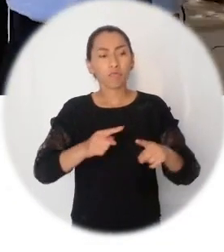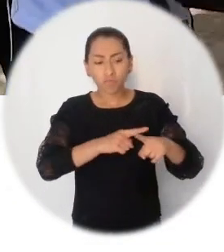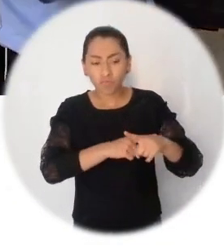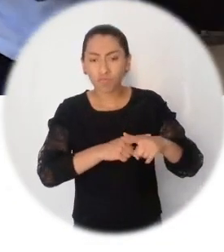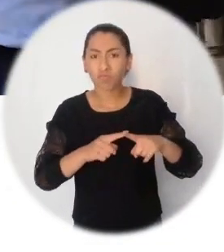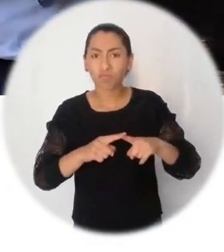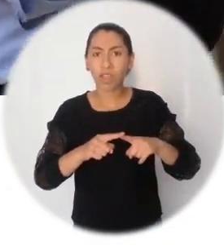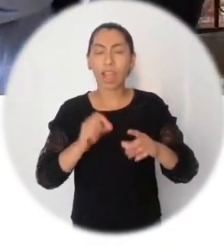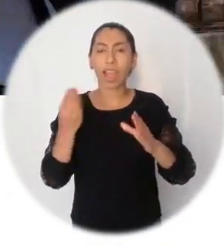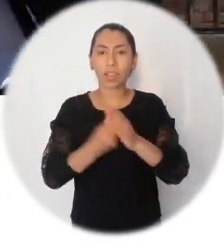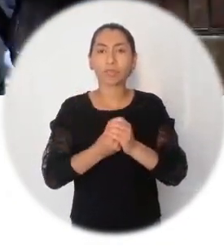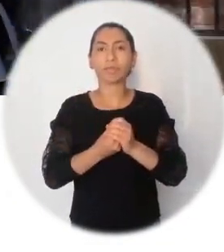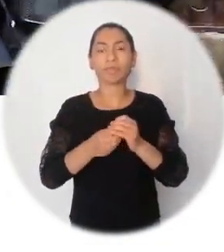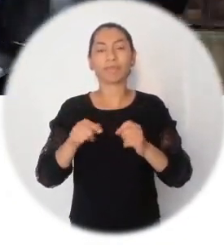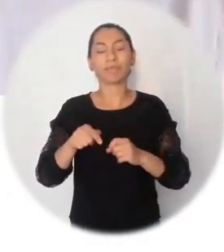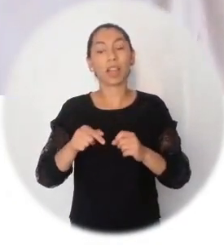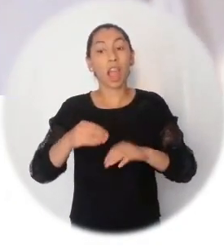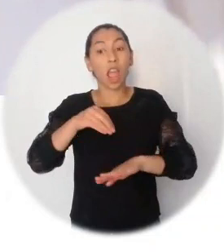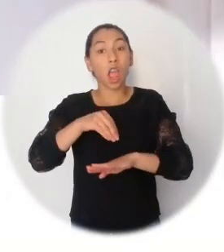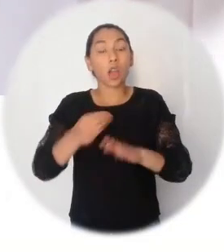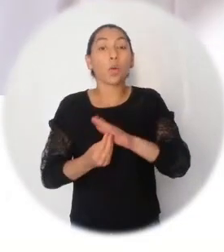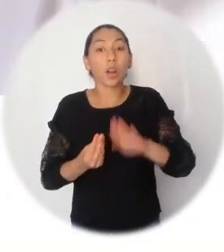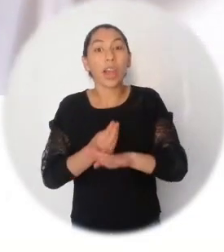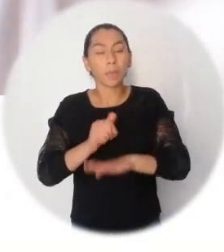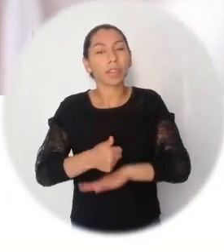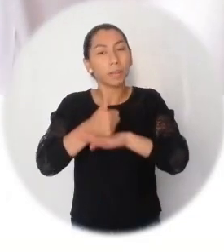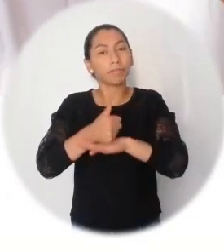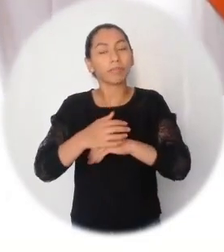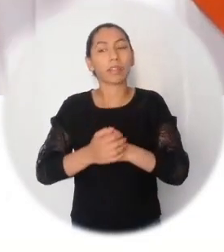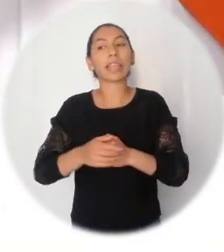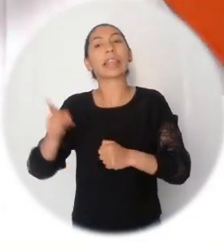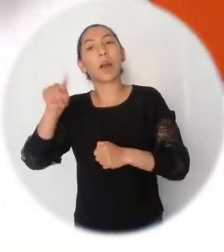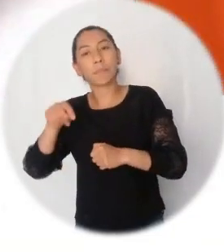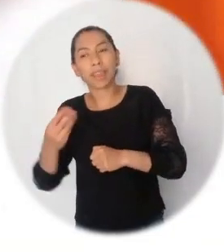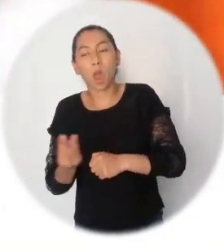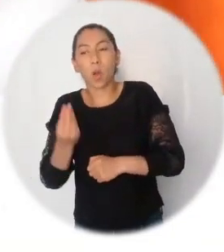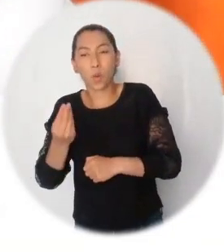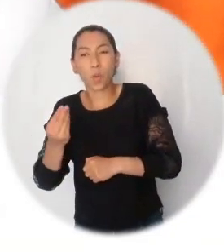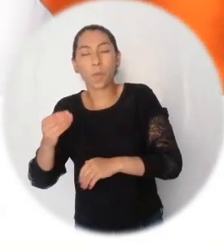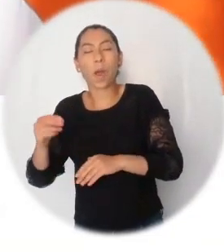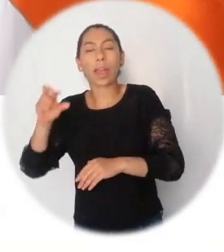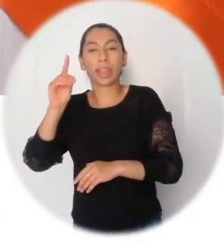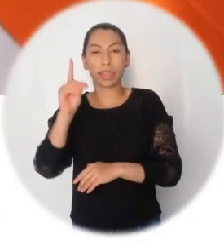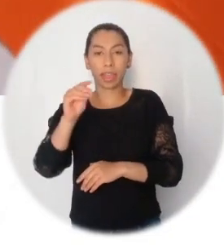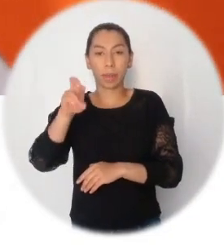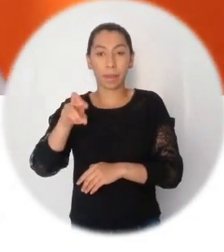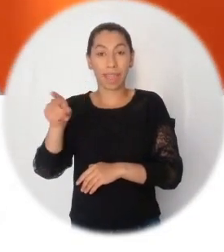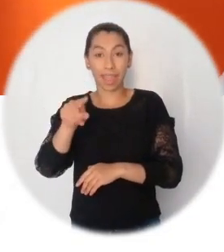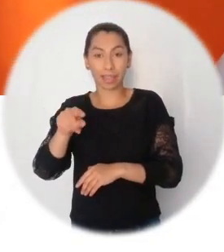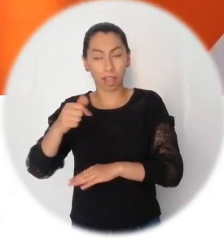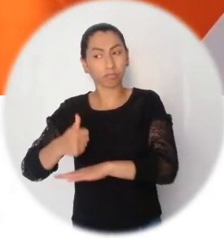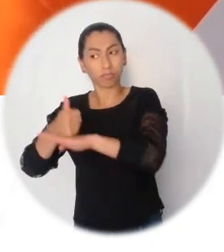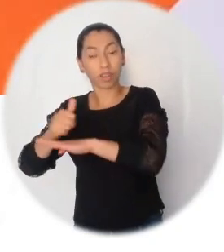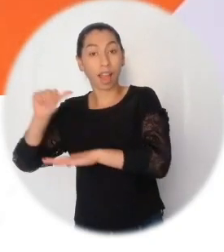Durante la Semana de la Inclusión Social estuvo el director de la Unidad para las Víctimas, Ramón Rodríguez Andrade, junto a la directora nacional del Departamento de Prosperidad